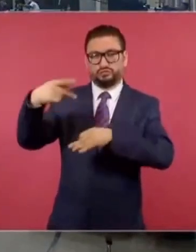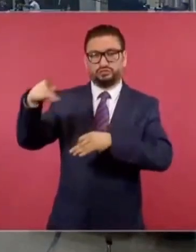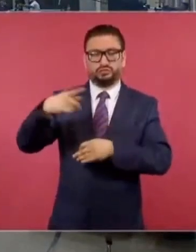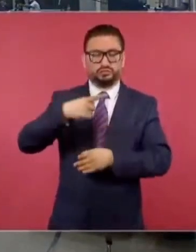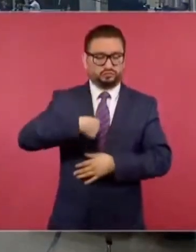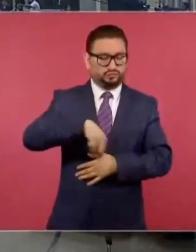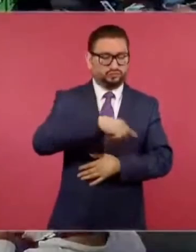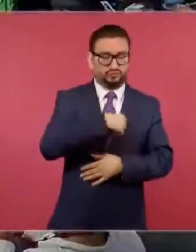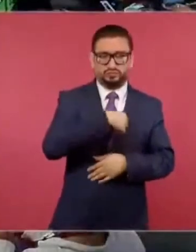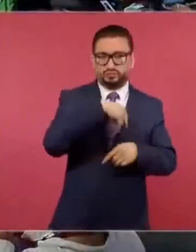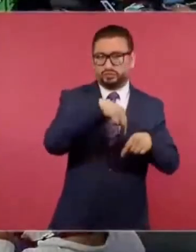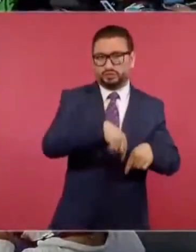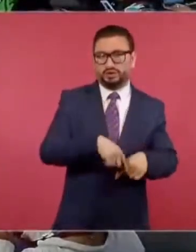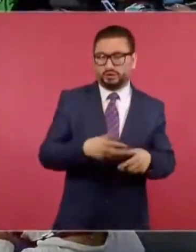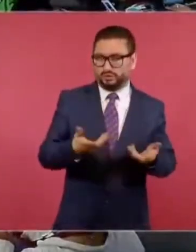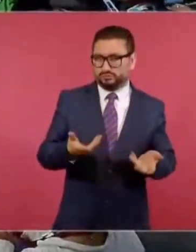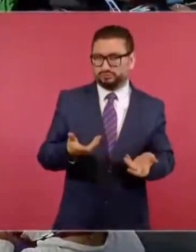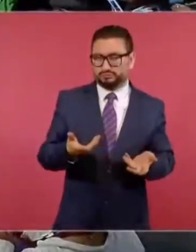nosotros